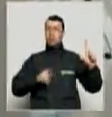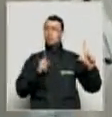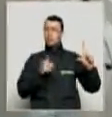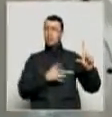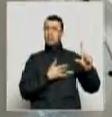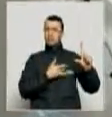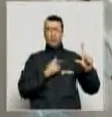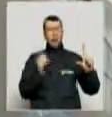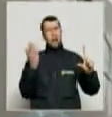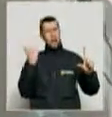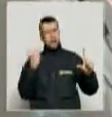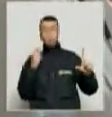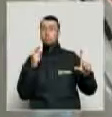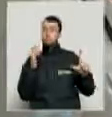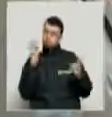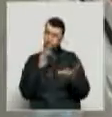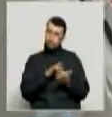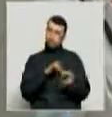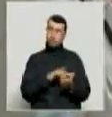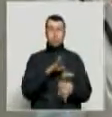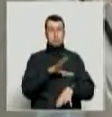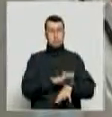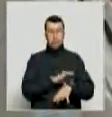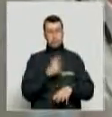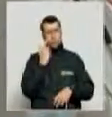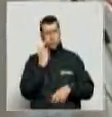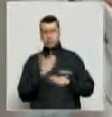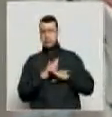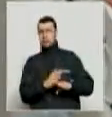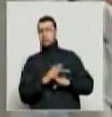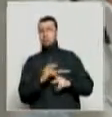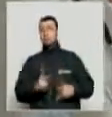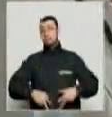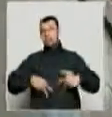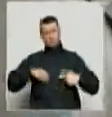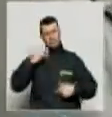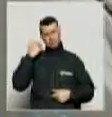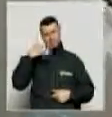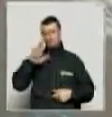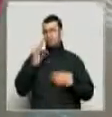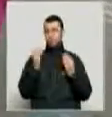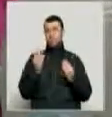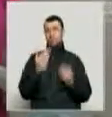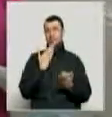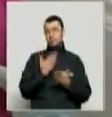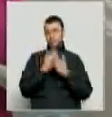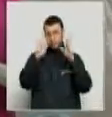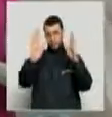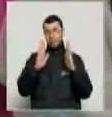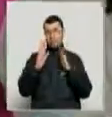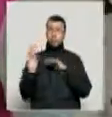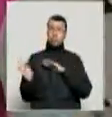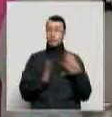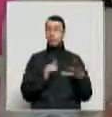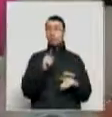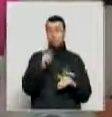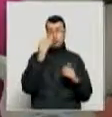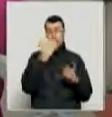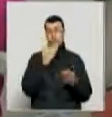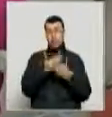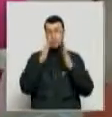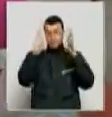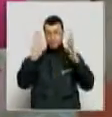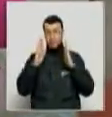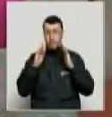síntomas, estúdiese y haga medicina en la prevención para que pueda disfrutar de muchos años de vida. Gracias por su atención. Y a todos ustedes, gracias por estar con nosotros.